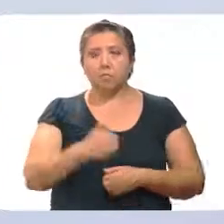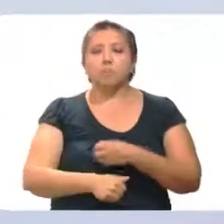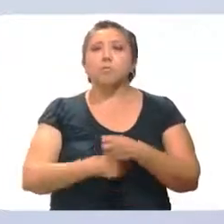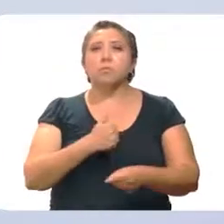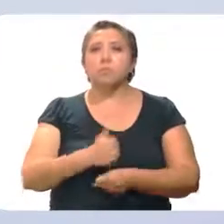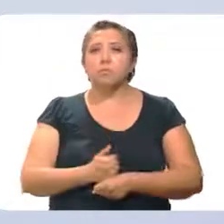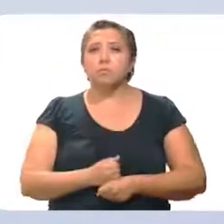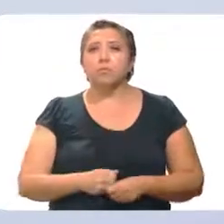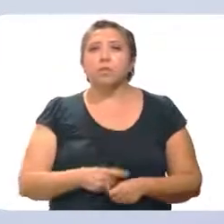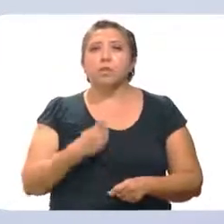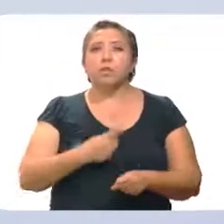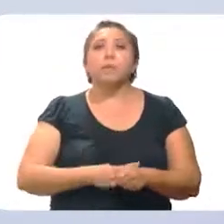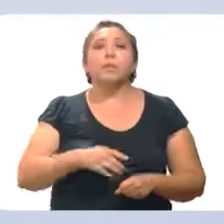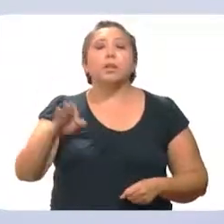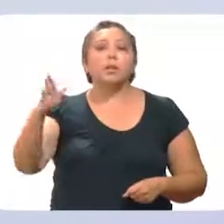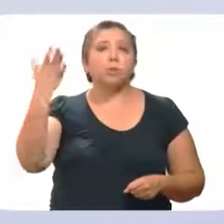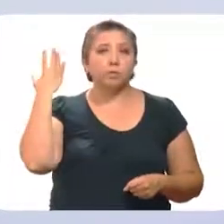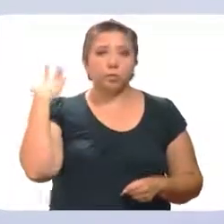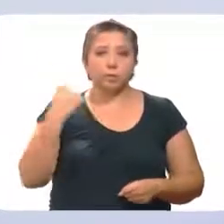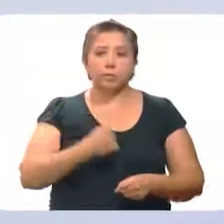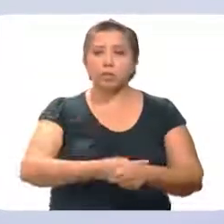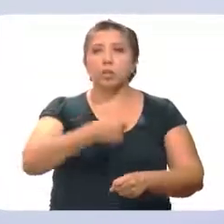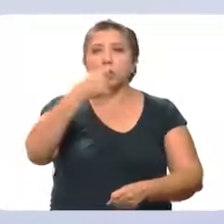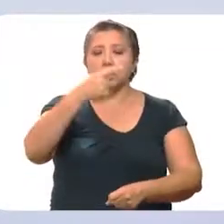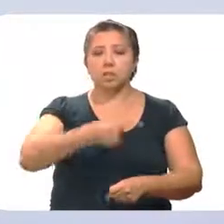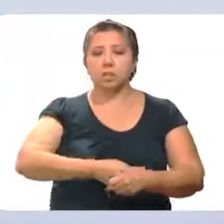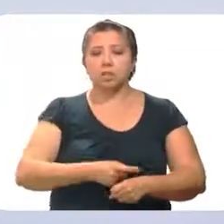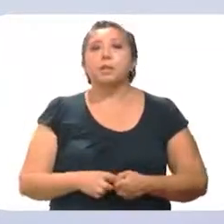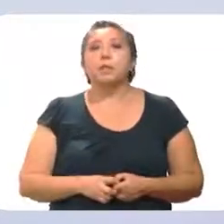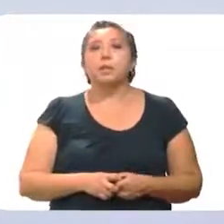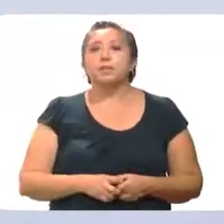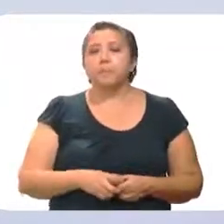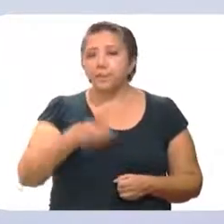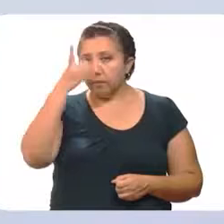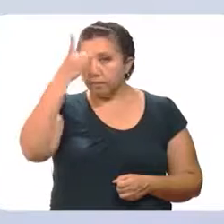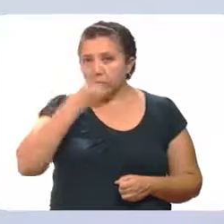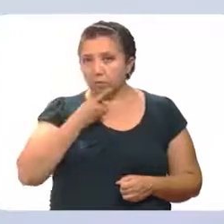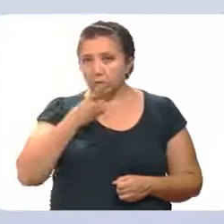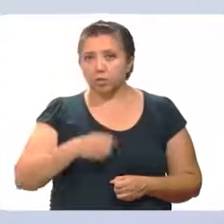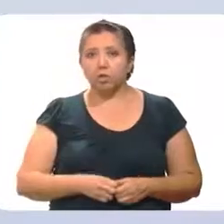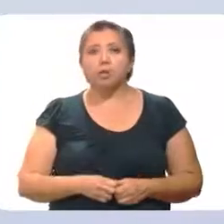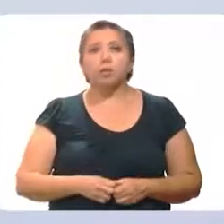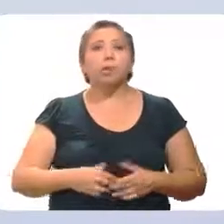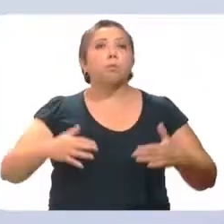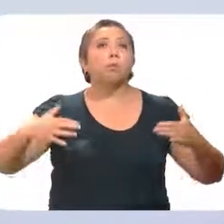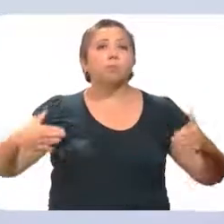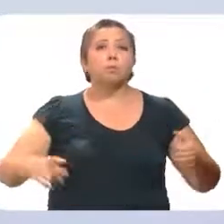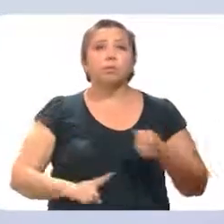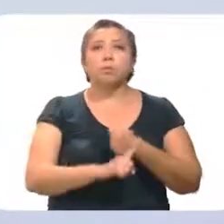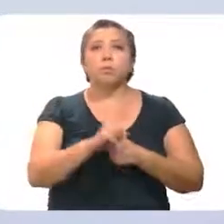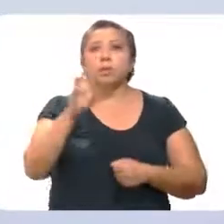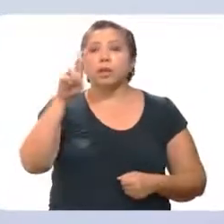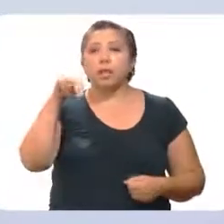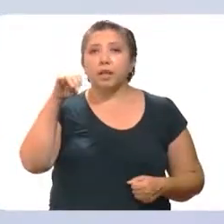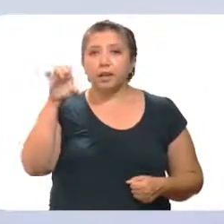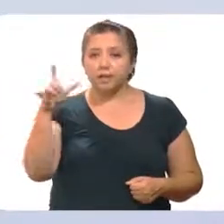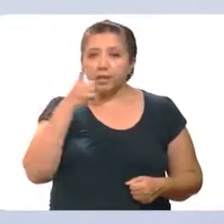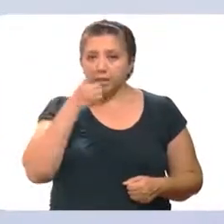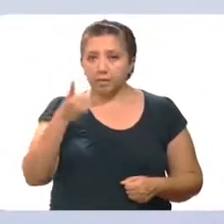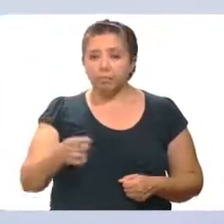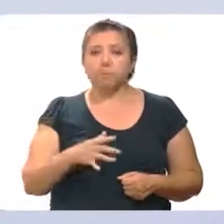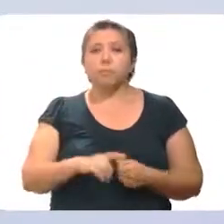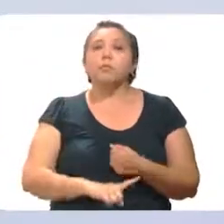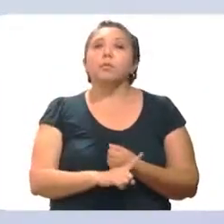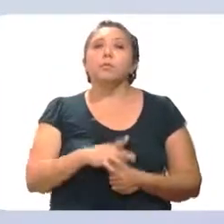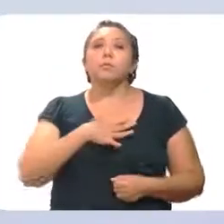años. Sus principales enfermedades fueron hipertensión arterial sistémica, diabetes mellitus, obesidad, insuficiencia renal crónica y